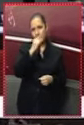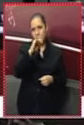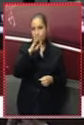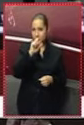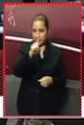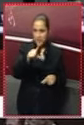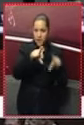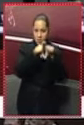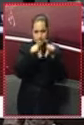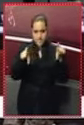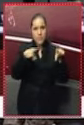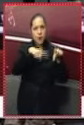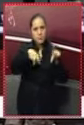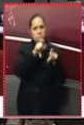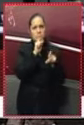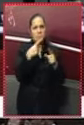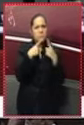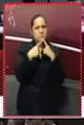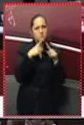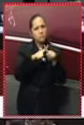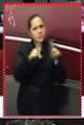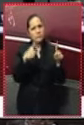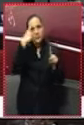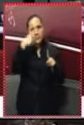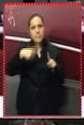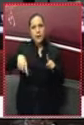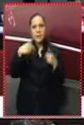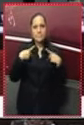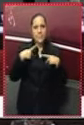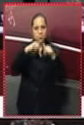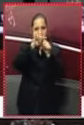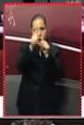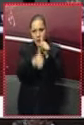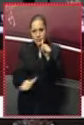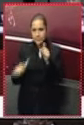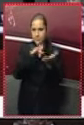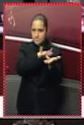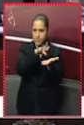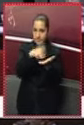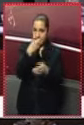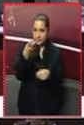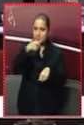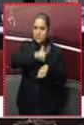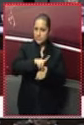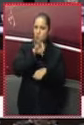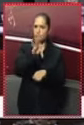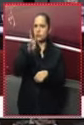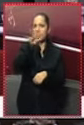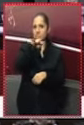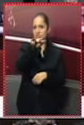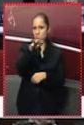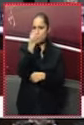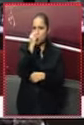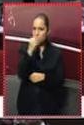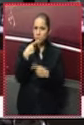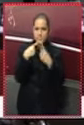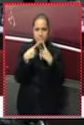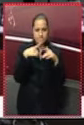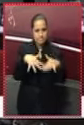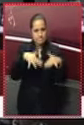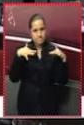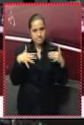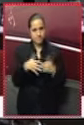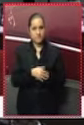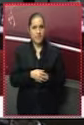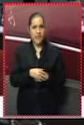al sector de artesanos. Todo esto durante la sesión del 19 de octubre. Con el esquema propuesto, este